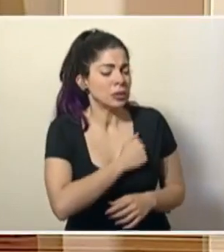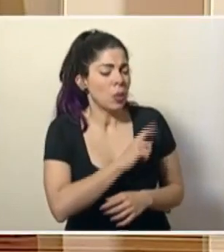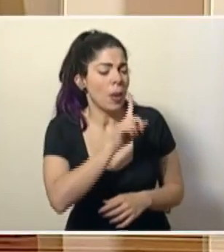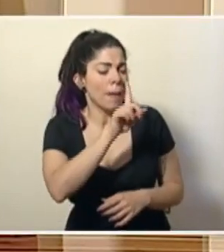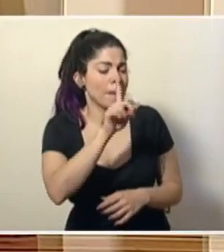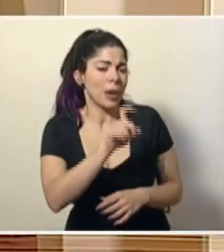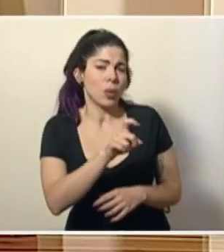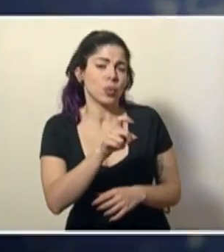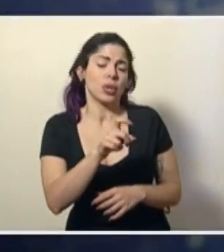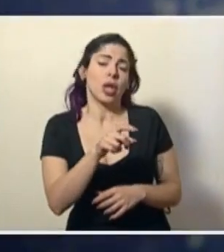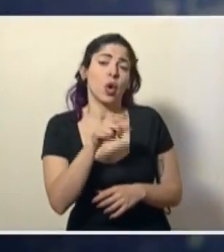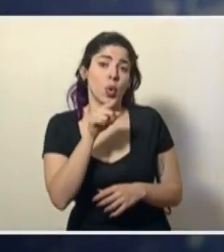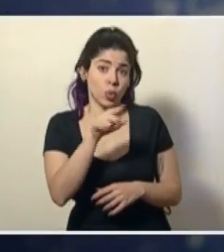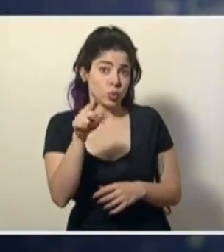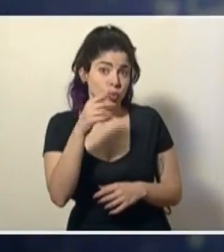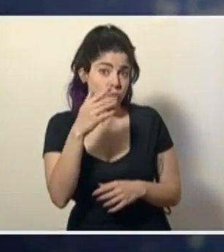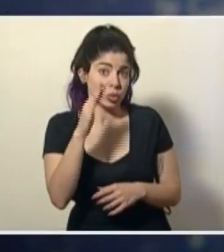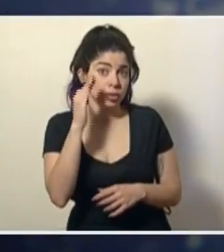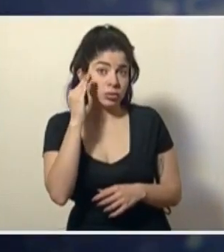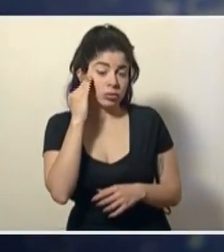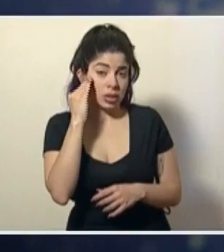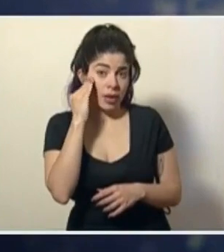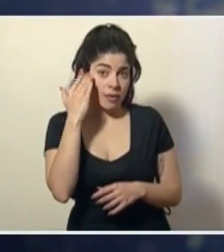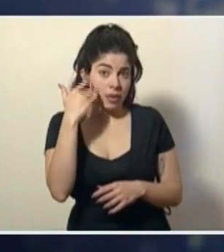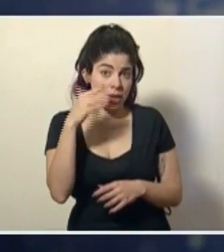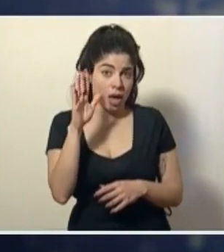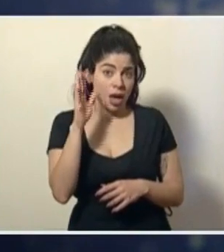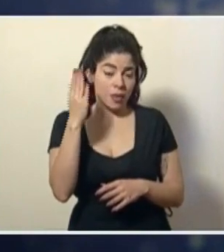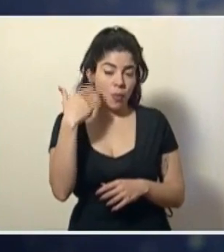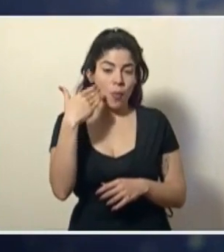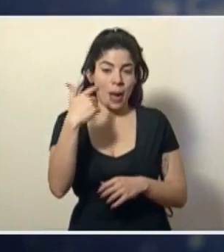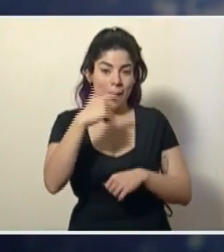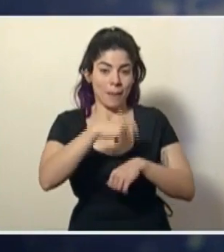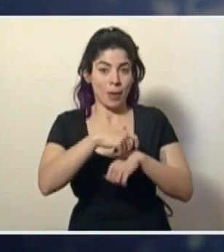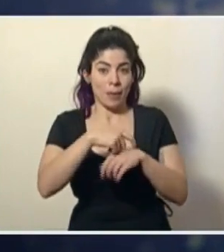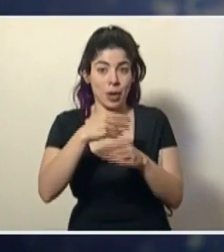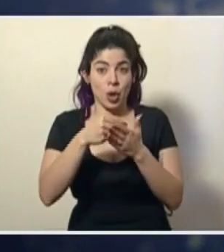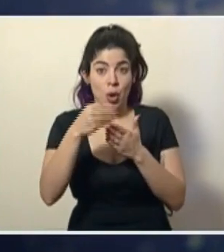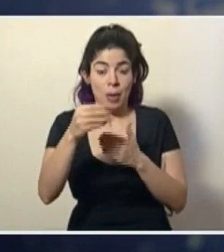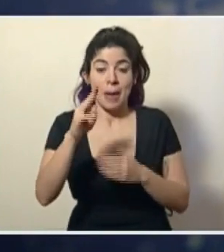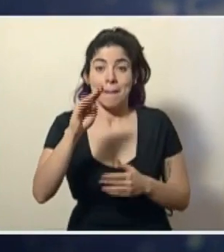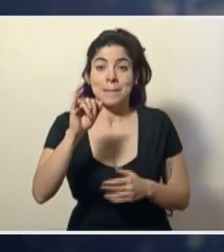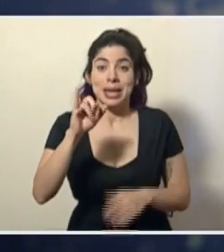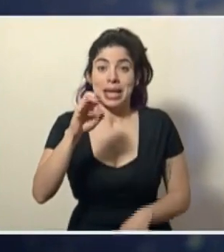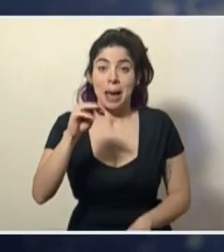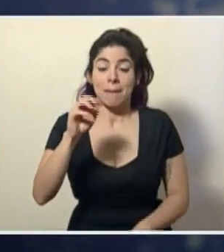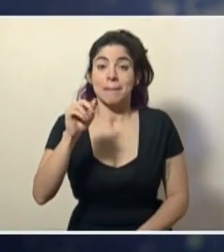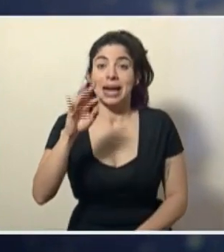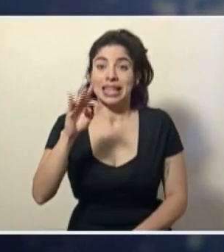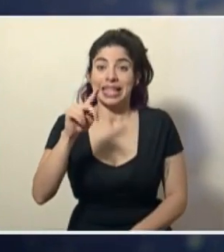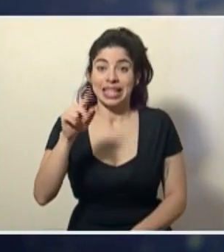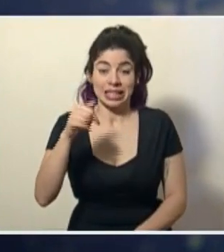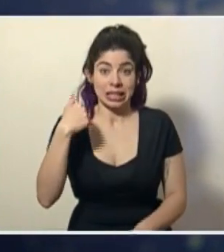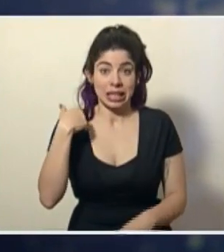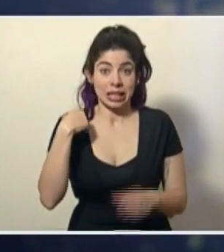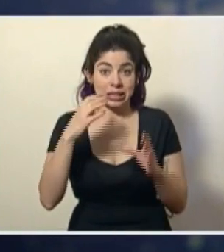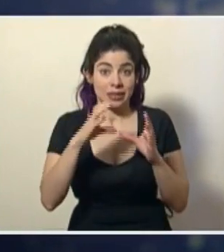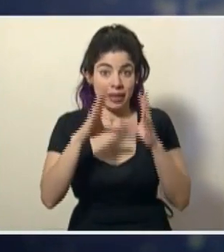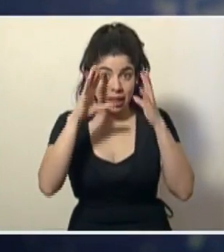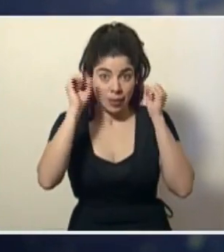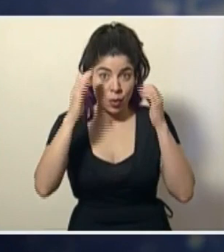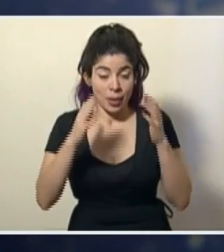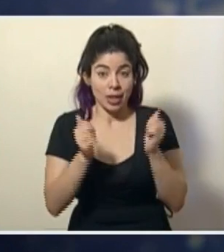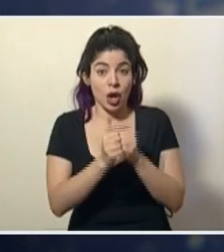una pregunta que le hice don Ramón. ¿Conocían ustedes al momento que se hacía la adjudicación que doña Miren Martínez tenía certificación diplomática